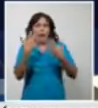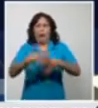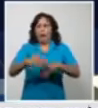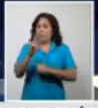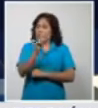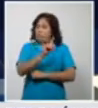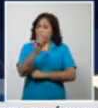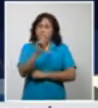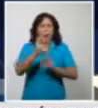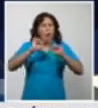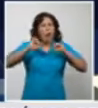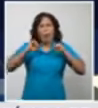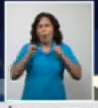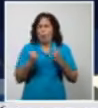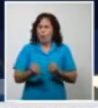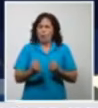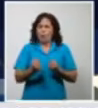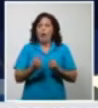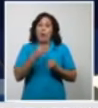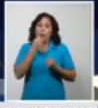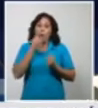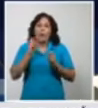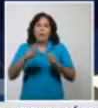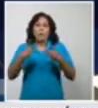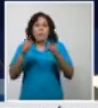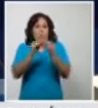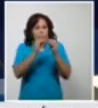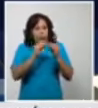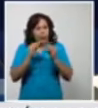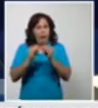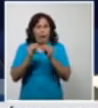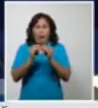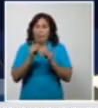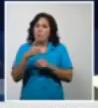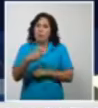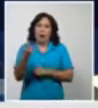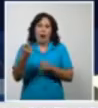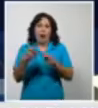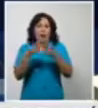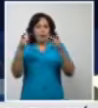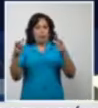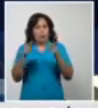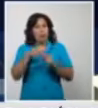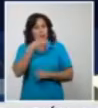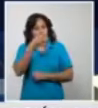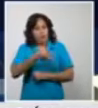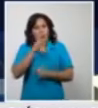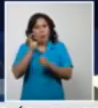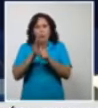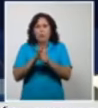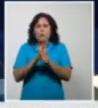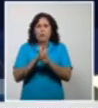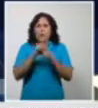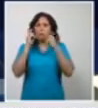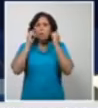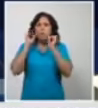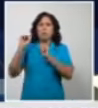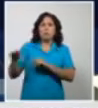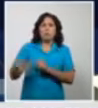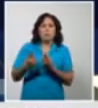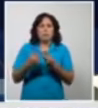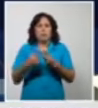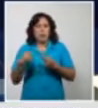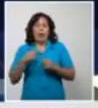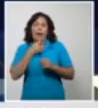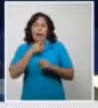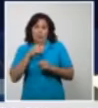produzca una segunda oleada o una tercera oleada, que hemos hablado aquí, o sea, empiezan a bajar. Incluso China